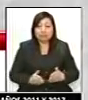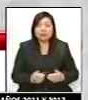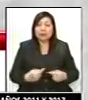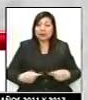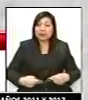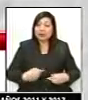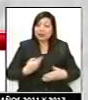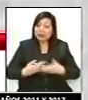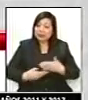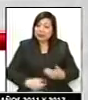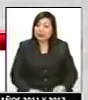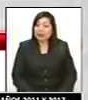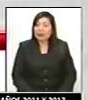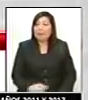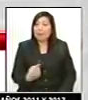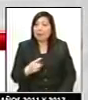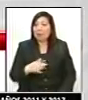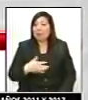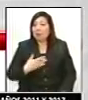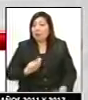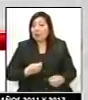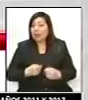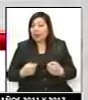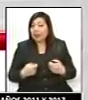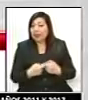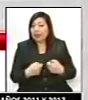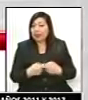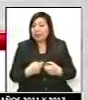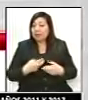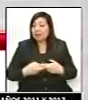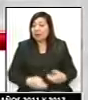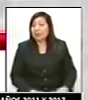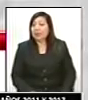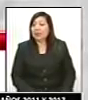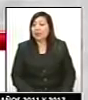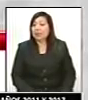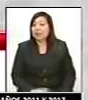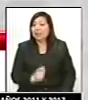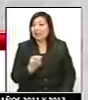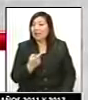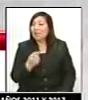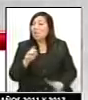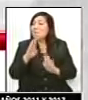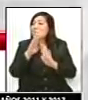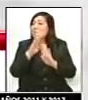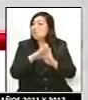compiten generadoras para poder vender la energía que producen, era